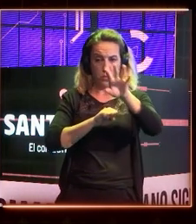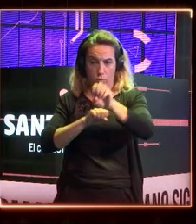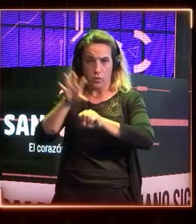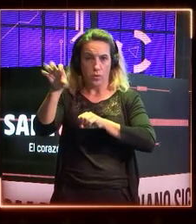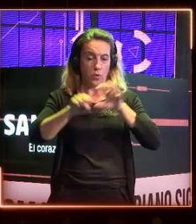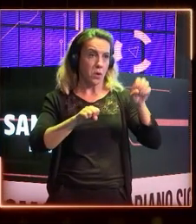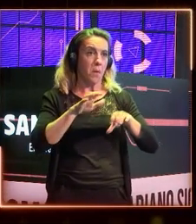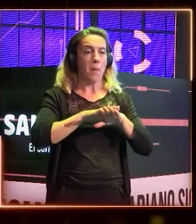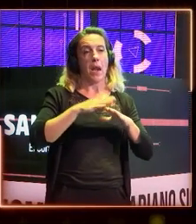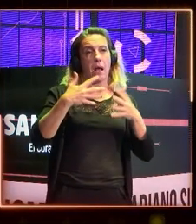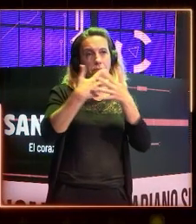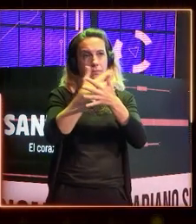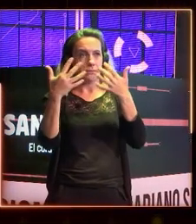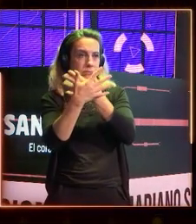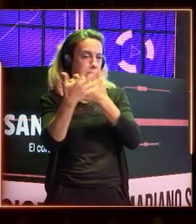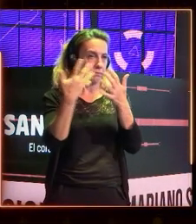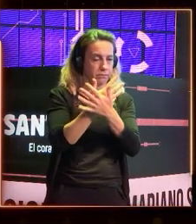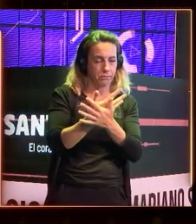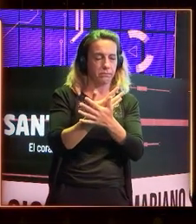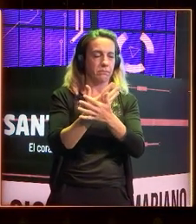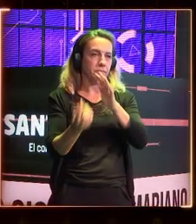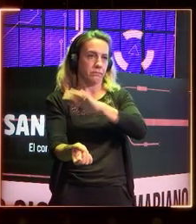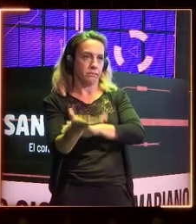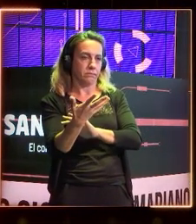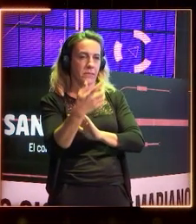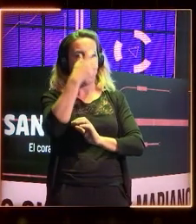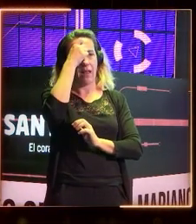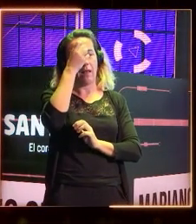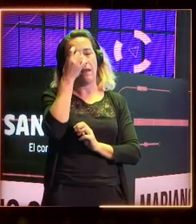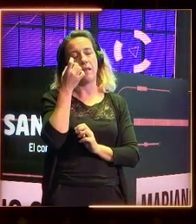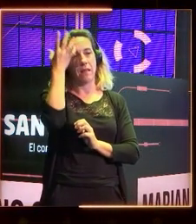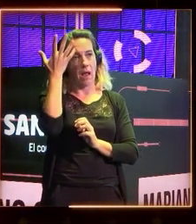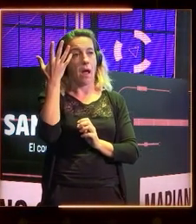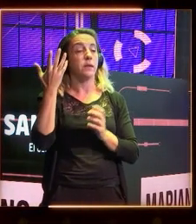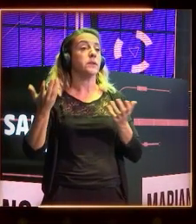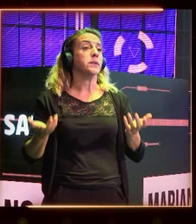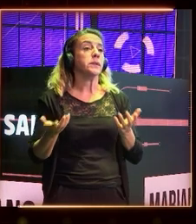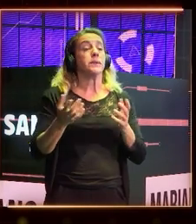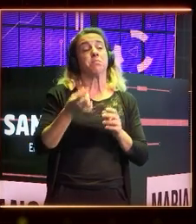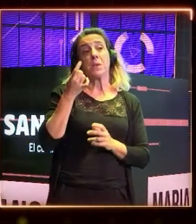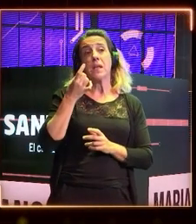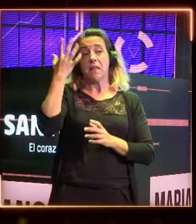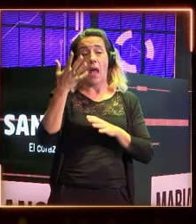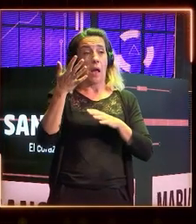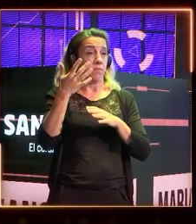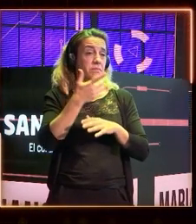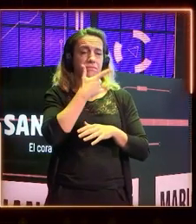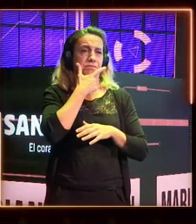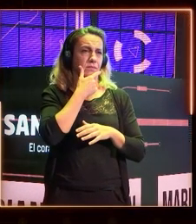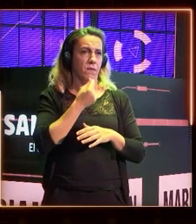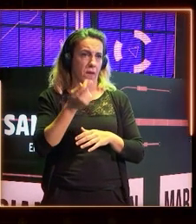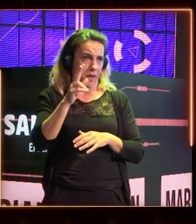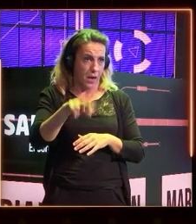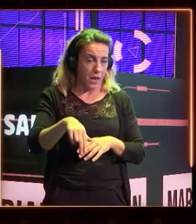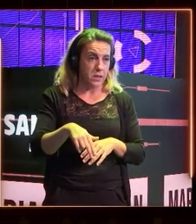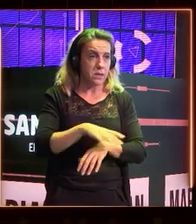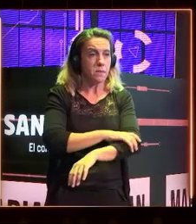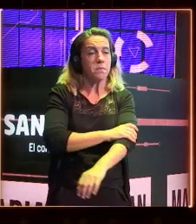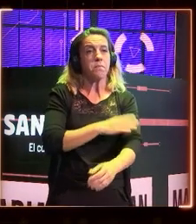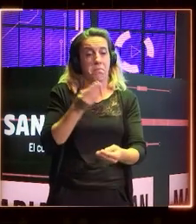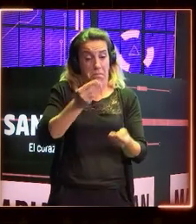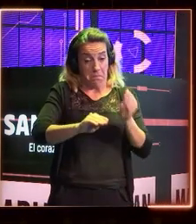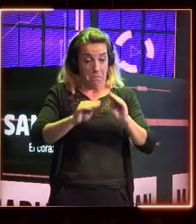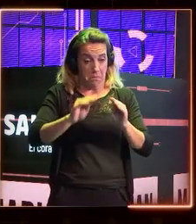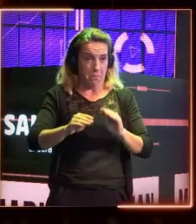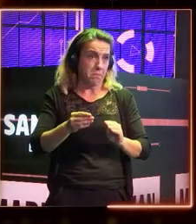para volver a combinarlo y a combinarlo y a combinarlo y esta idea que es tremendamente simple con un poco más de complejidad pero no